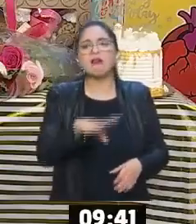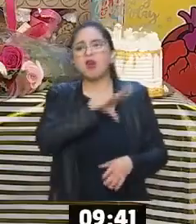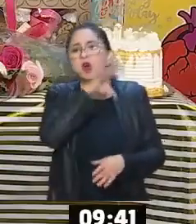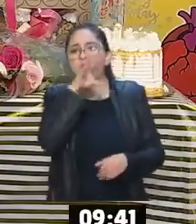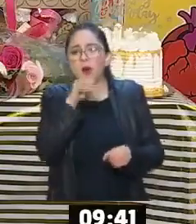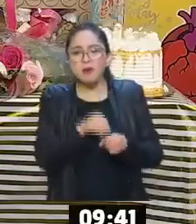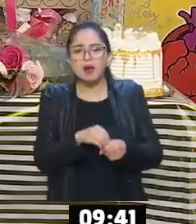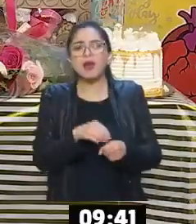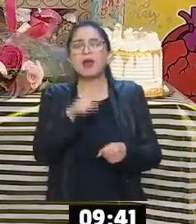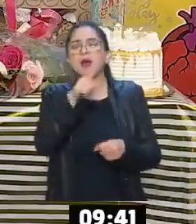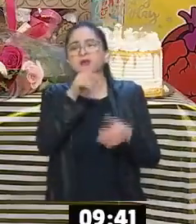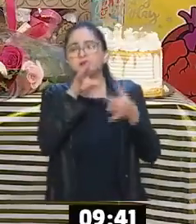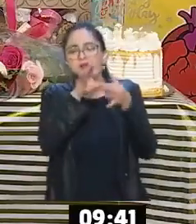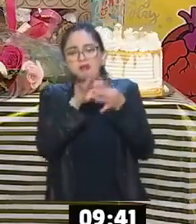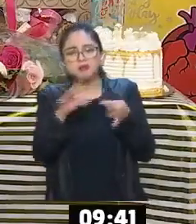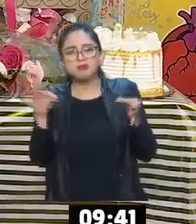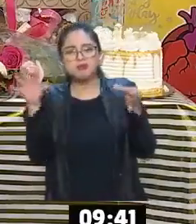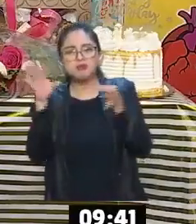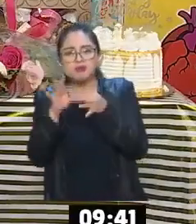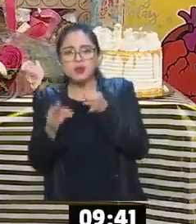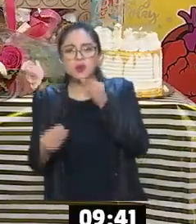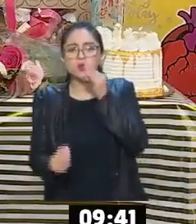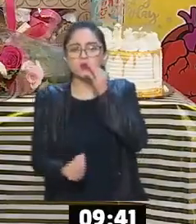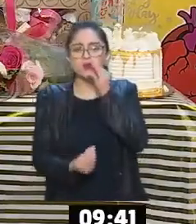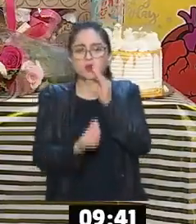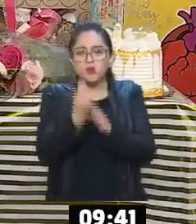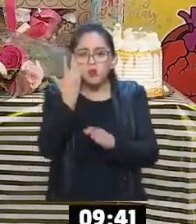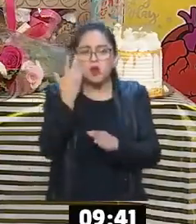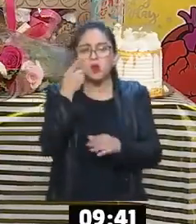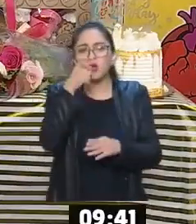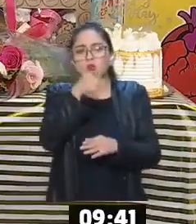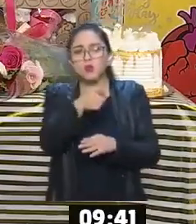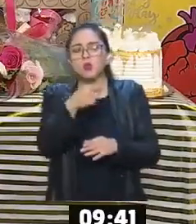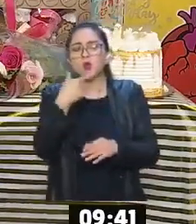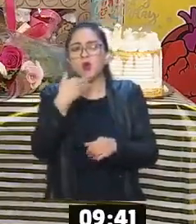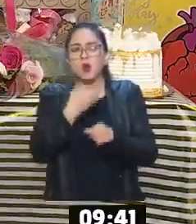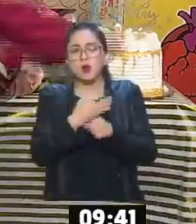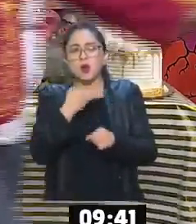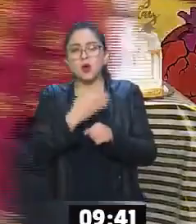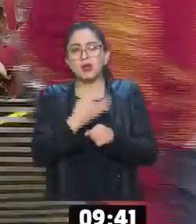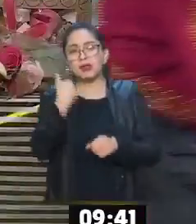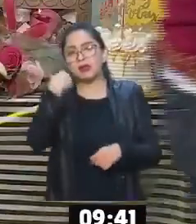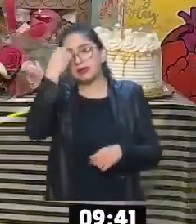darle, mire usted, una nueva chaineada al sin concepto. Que se note, voy por el micrófono, Pérez.